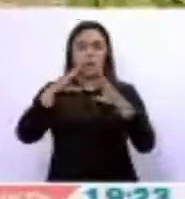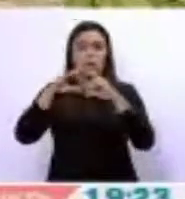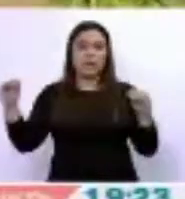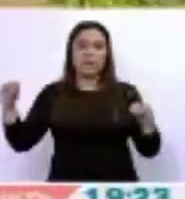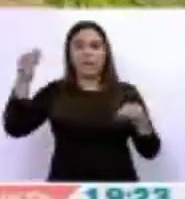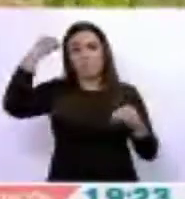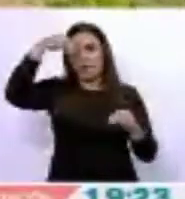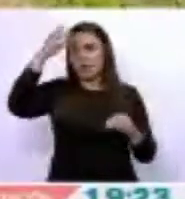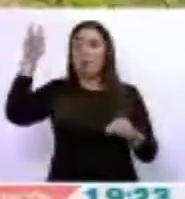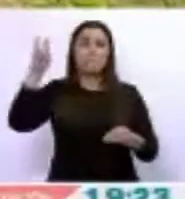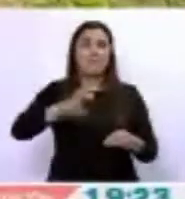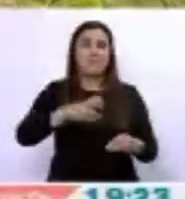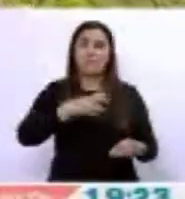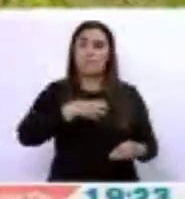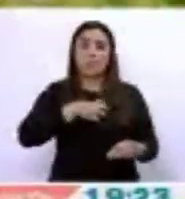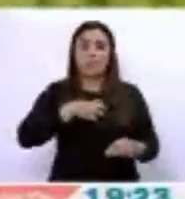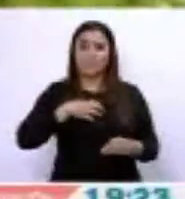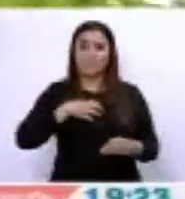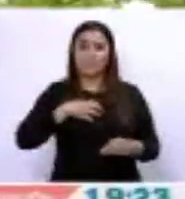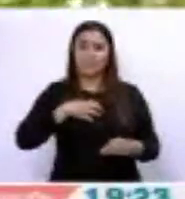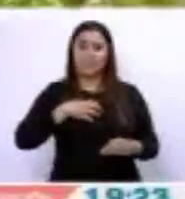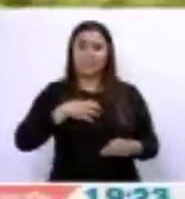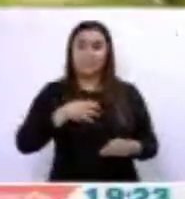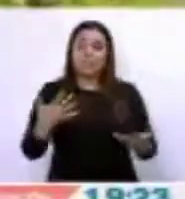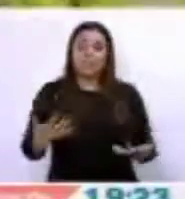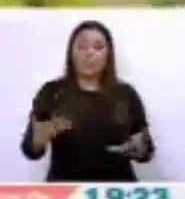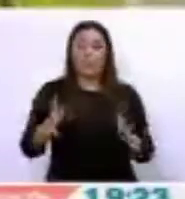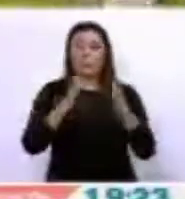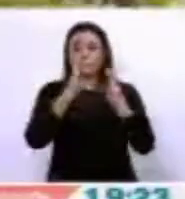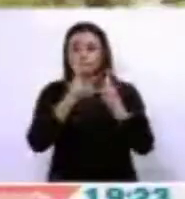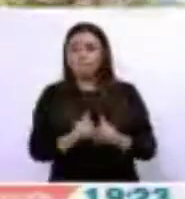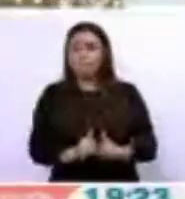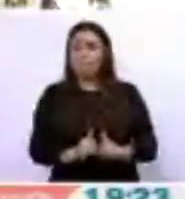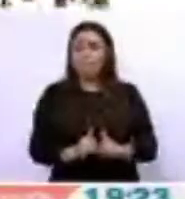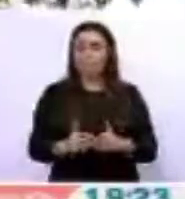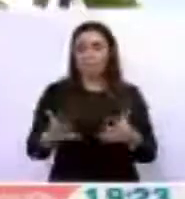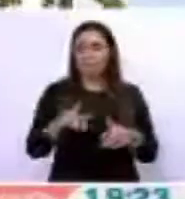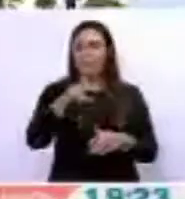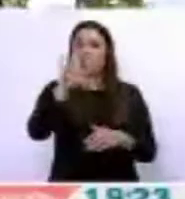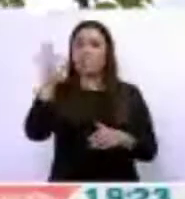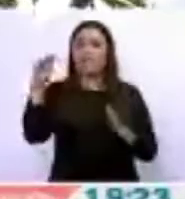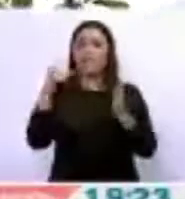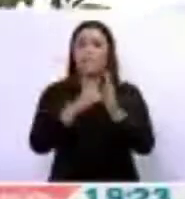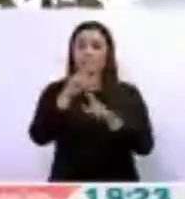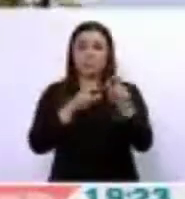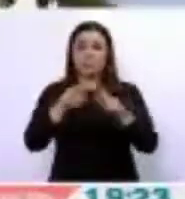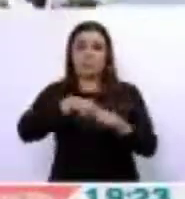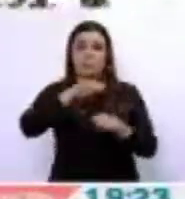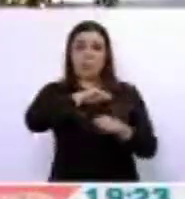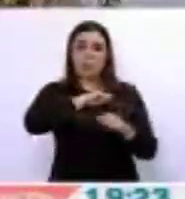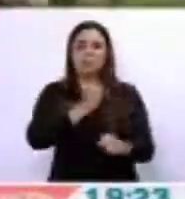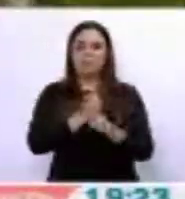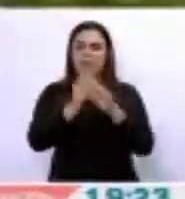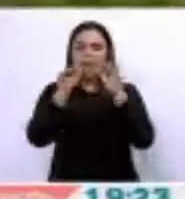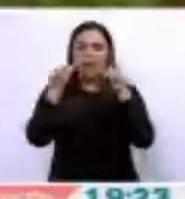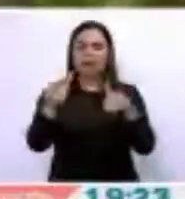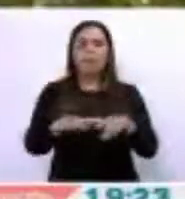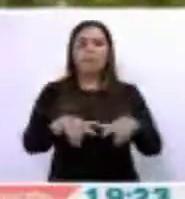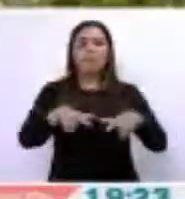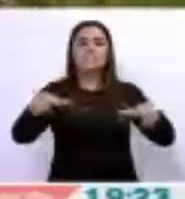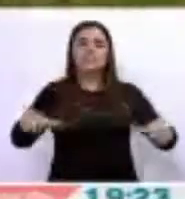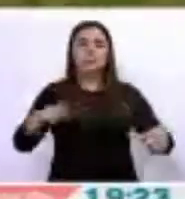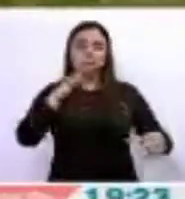Marruecos, no pueden llegar hasta aquí. Se estima aproximadamente que en torno a las 100.000 personas en toda España trabajan en el sector